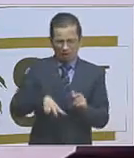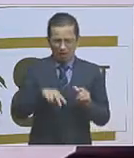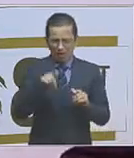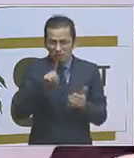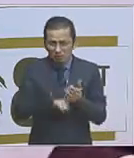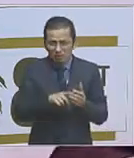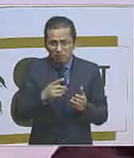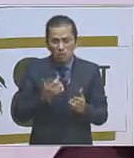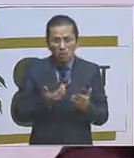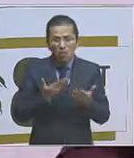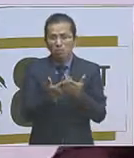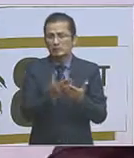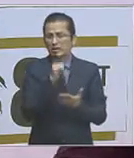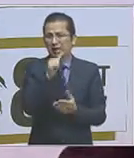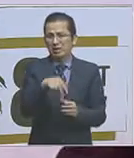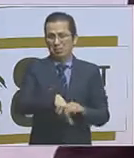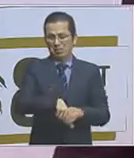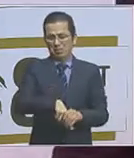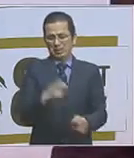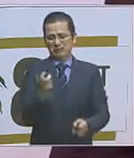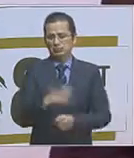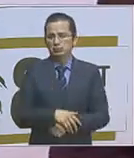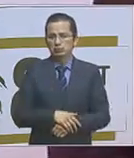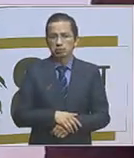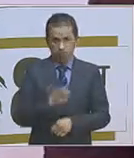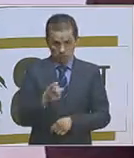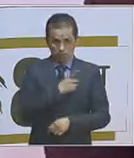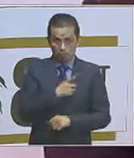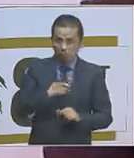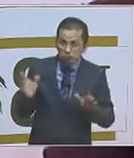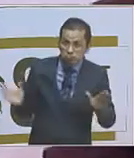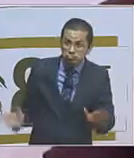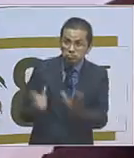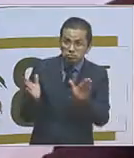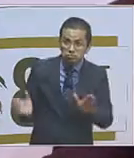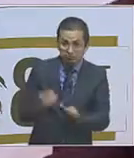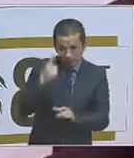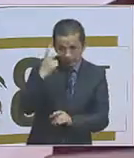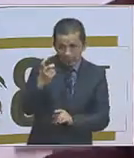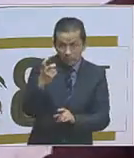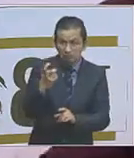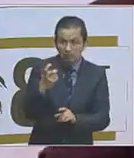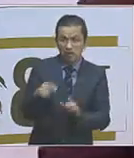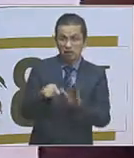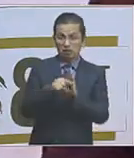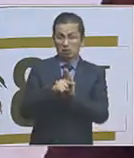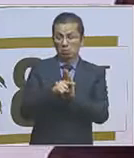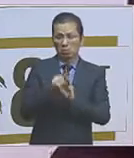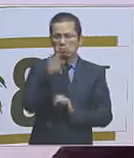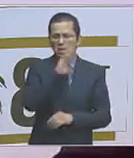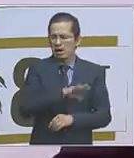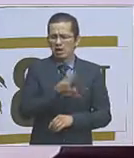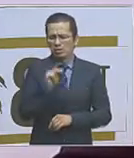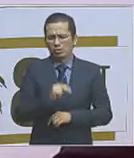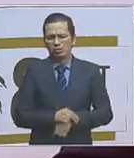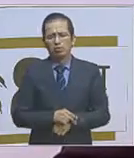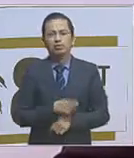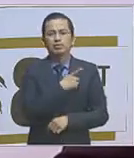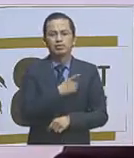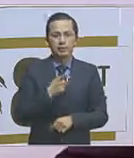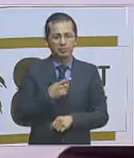alimentemos un debate político superficial y tóxico mejor potenciamos la tecnología